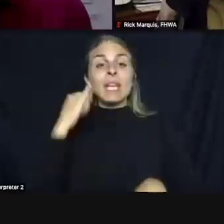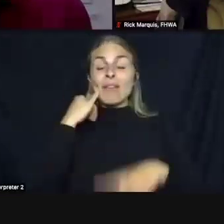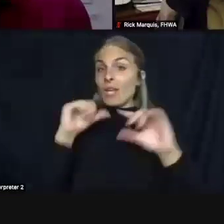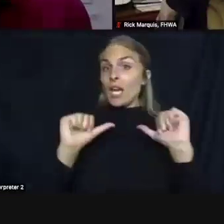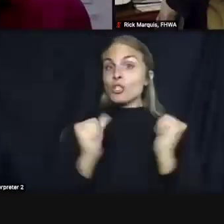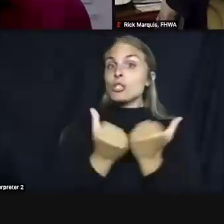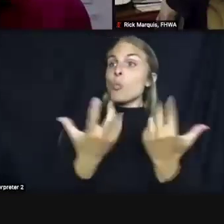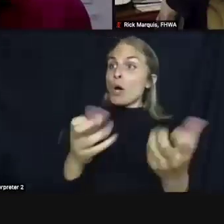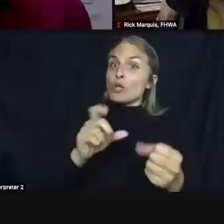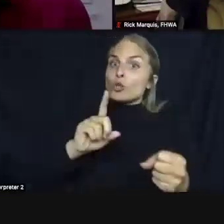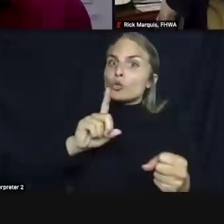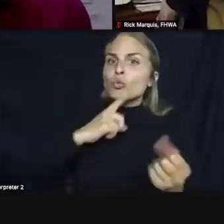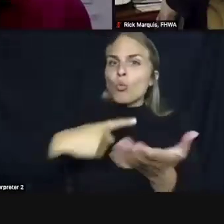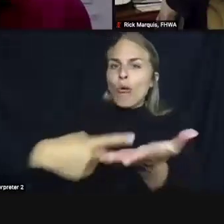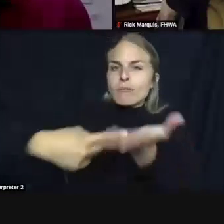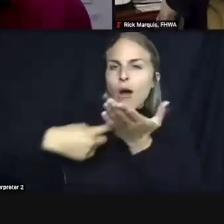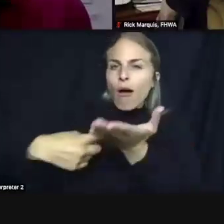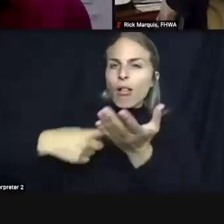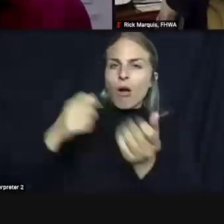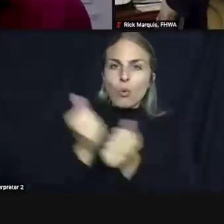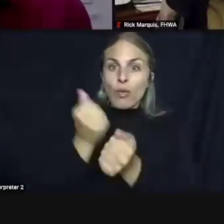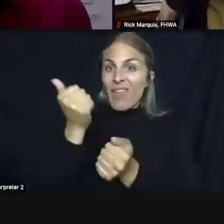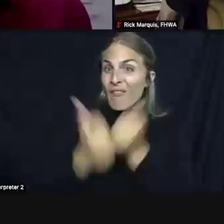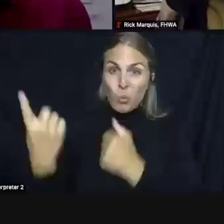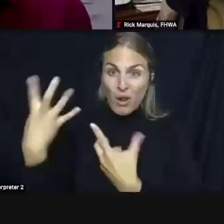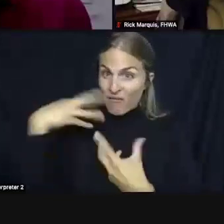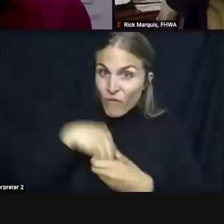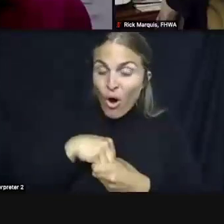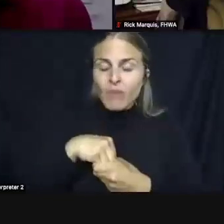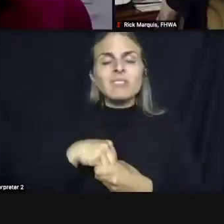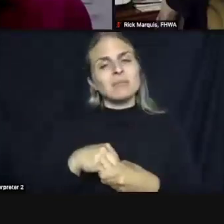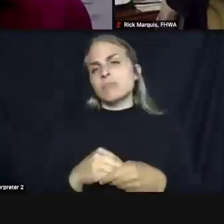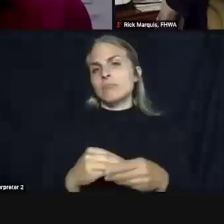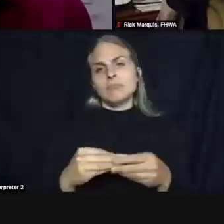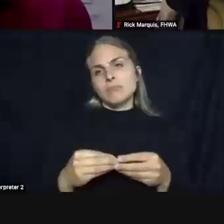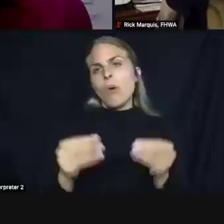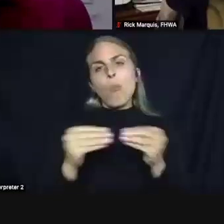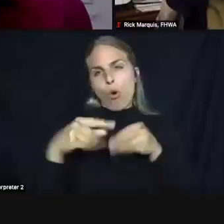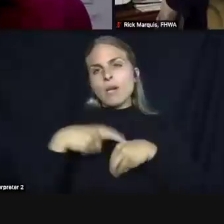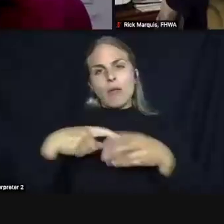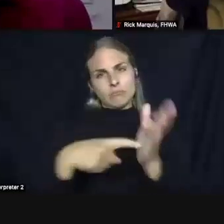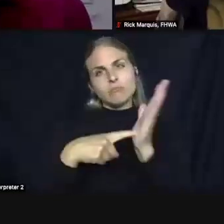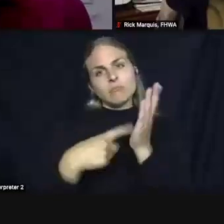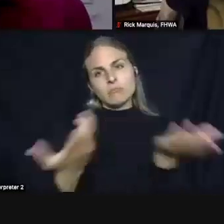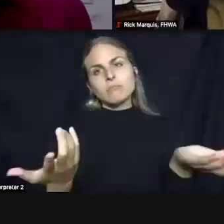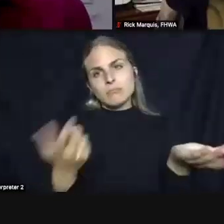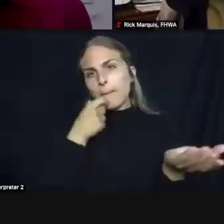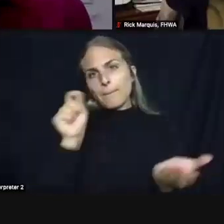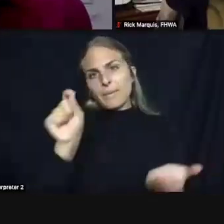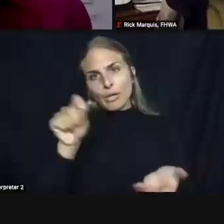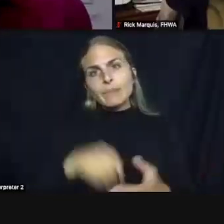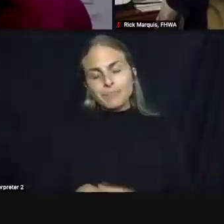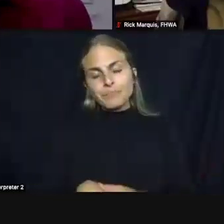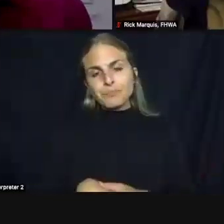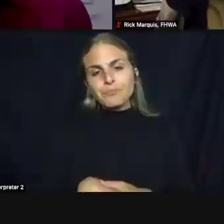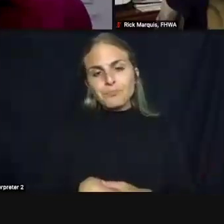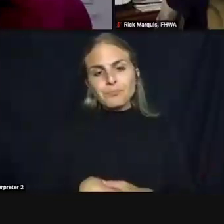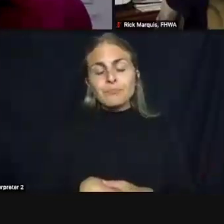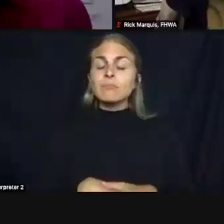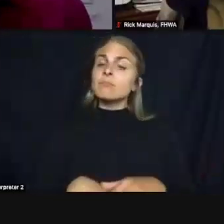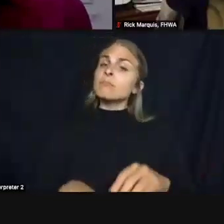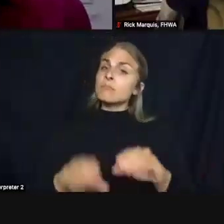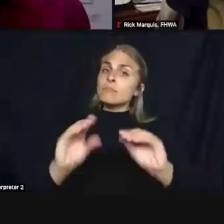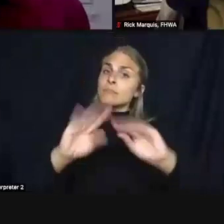es justo. Si la agencia quiere un diálogo real con todas las partes interesadas,